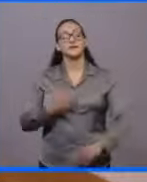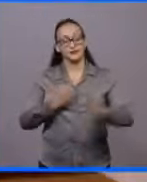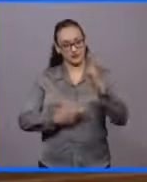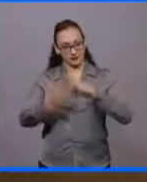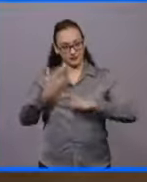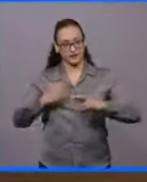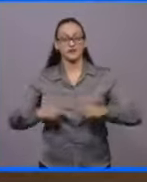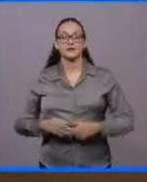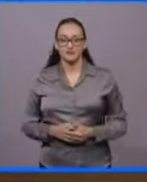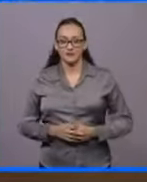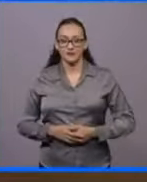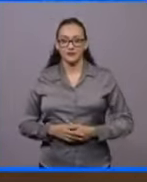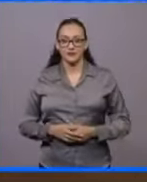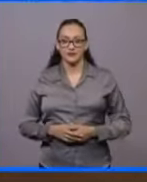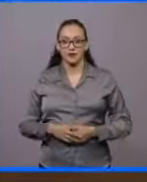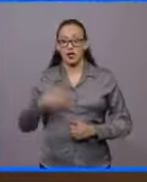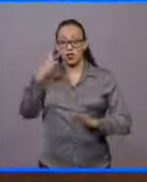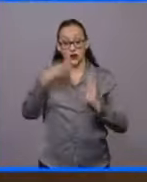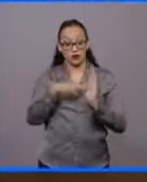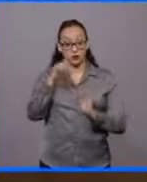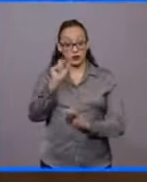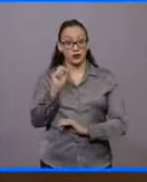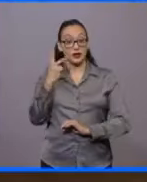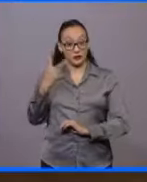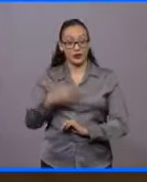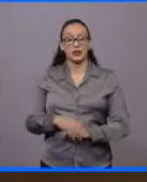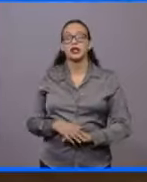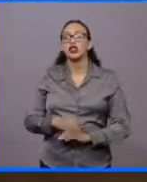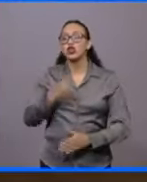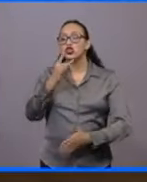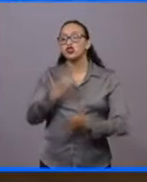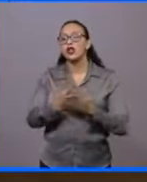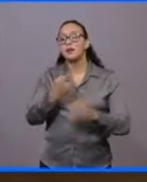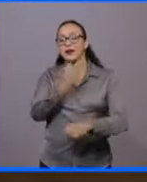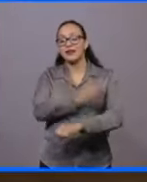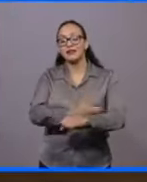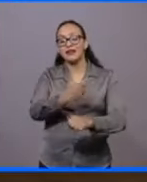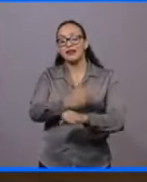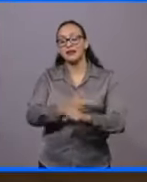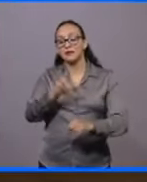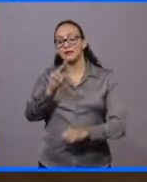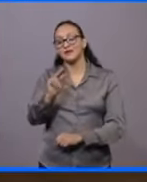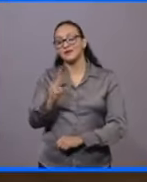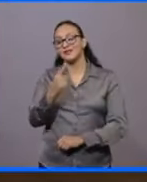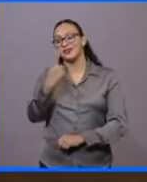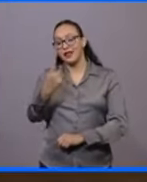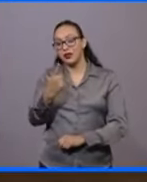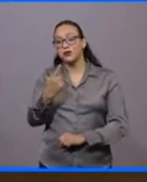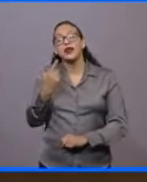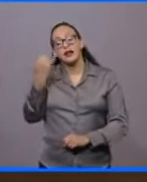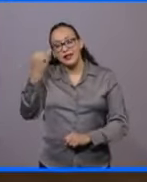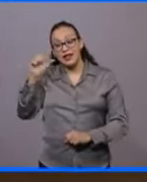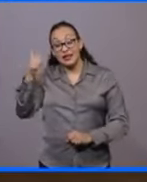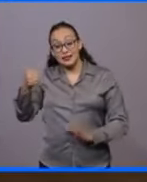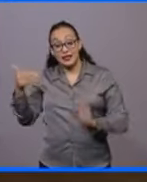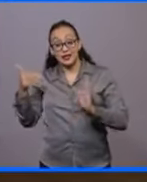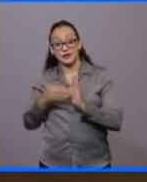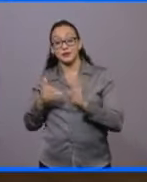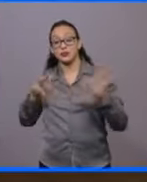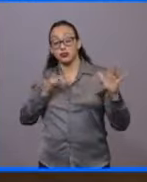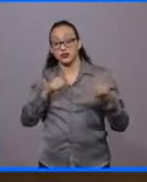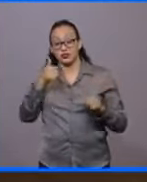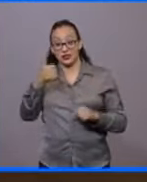Más adelante. En 2022, solo se judicializaron 81 de las